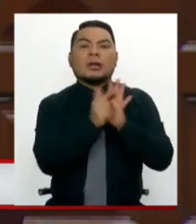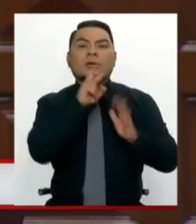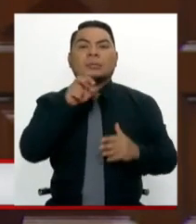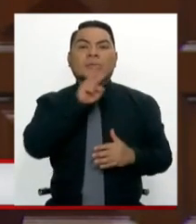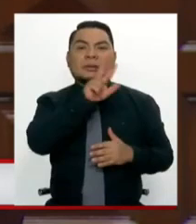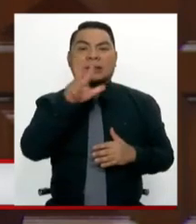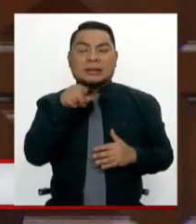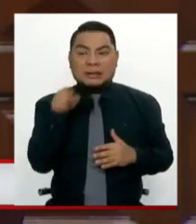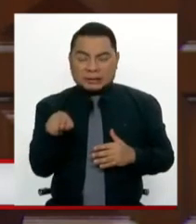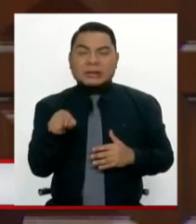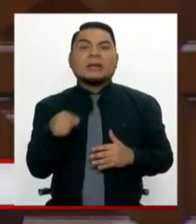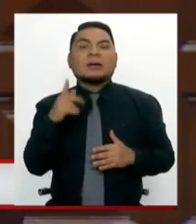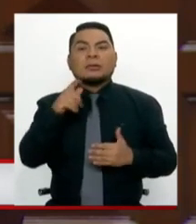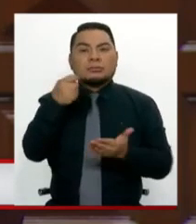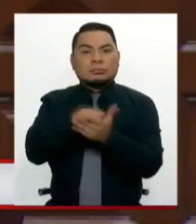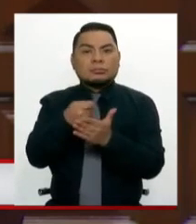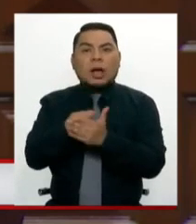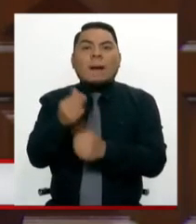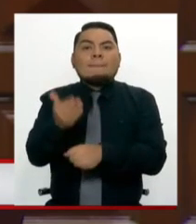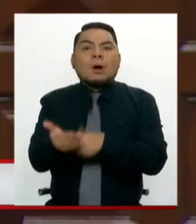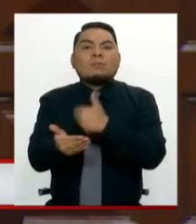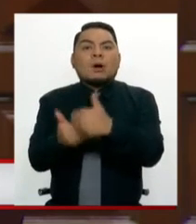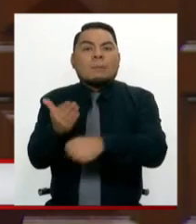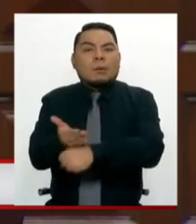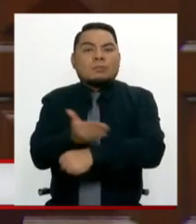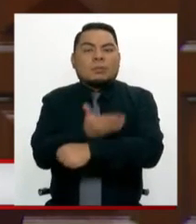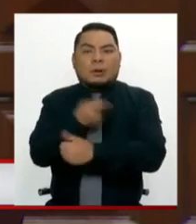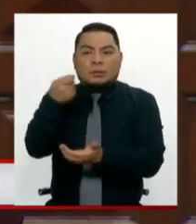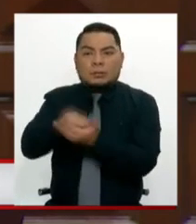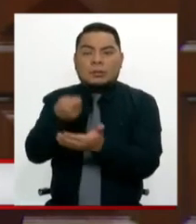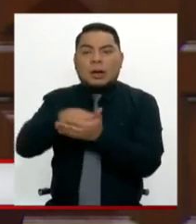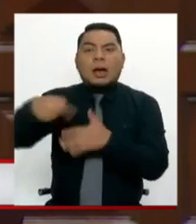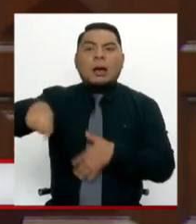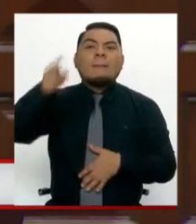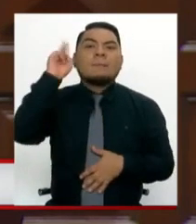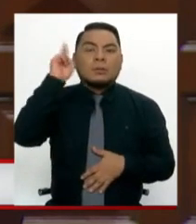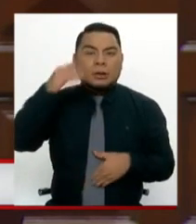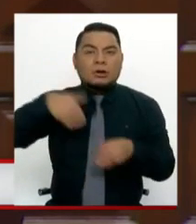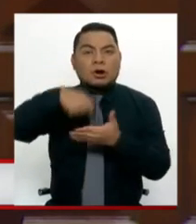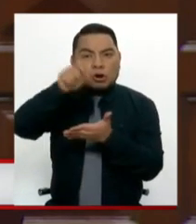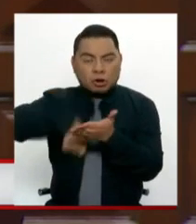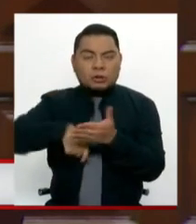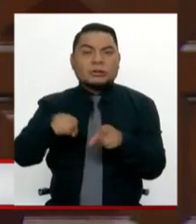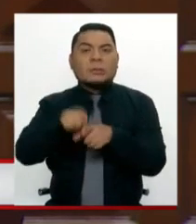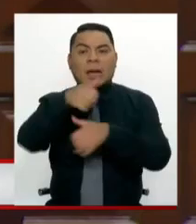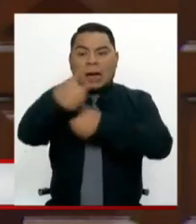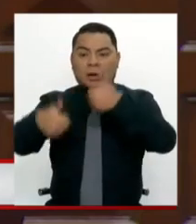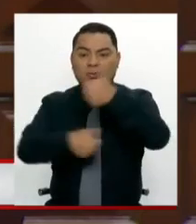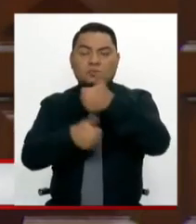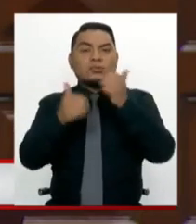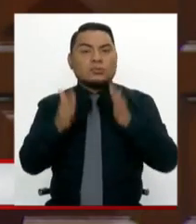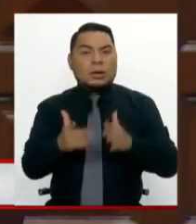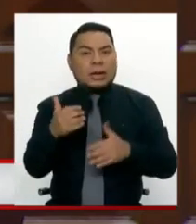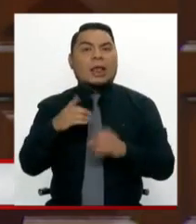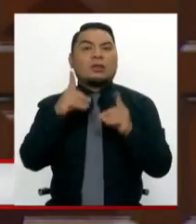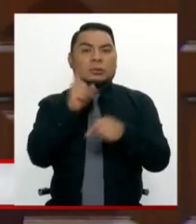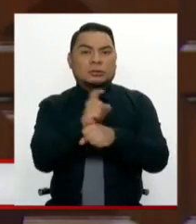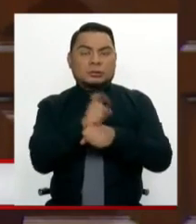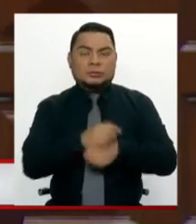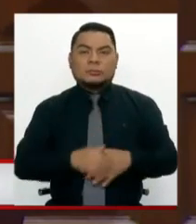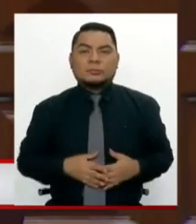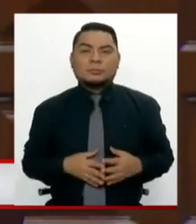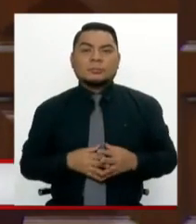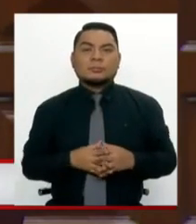el incremento sustantivo de remuneraciones para docentes nombrados y contratados y auxiliares de educación.